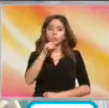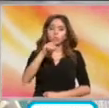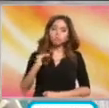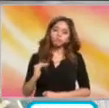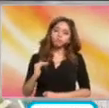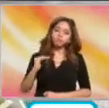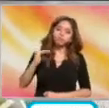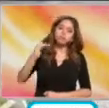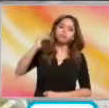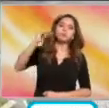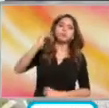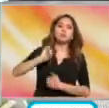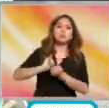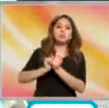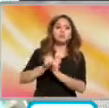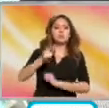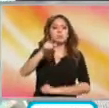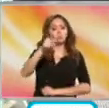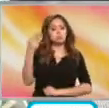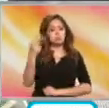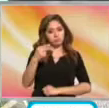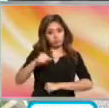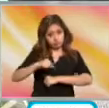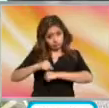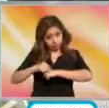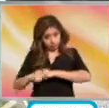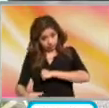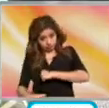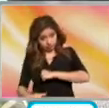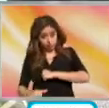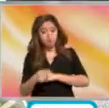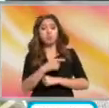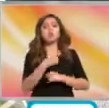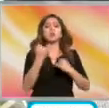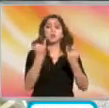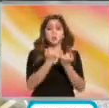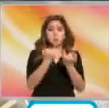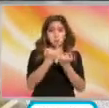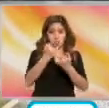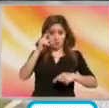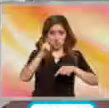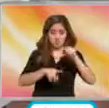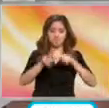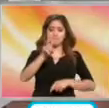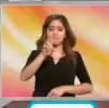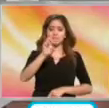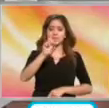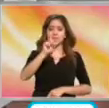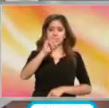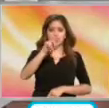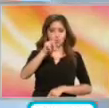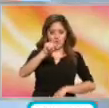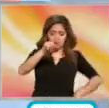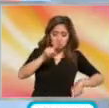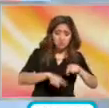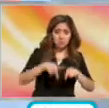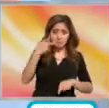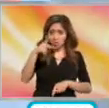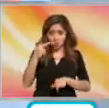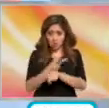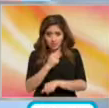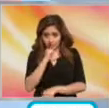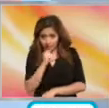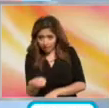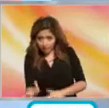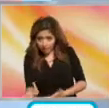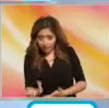ser intervenidos quirúrgicamente, Sí. la vesícula también puede ser extirpada y no sucede Sí. mayor cosa en nuestro Definitivamente, organismo. sí, bueno, se trastorna